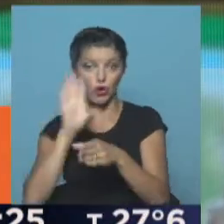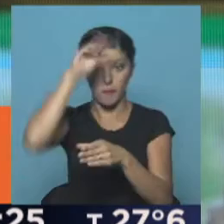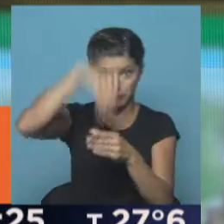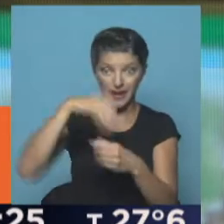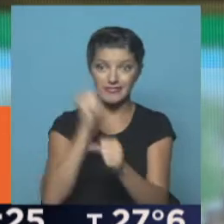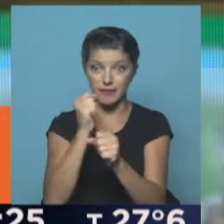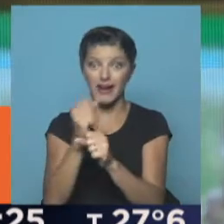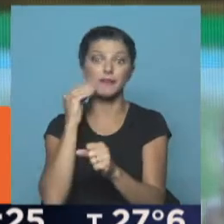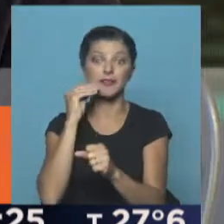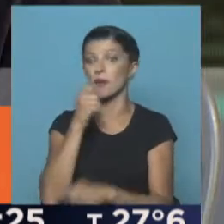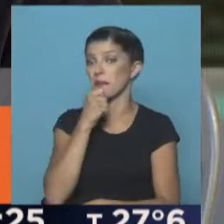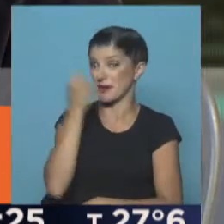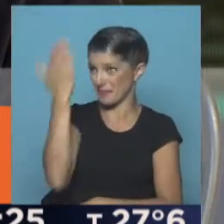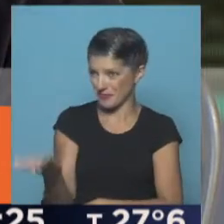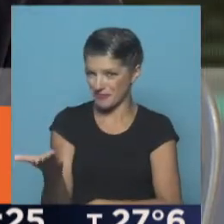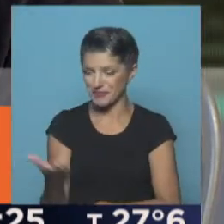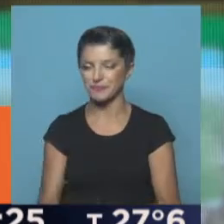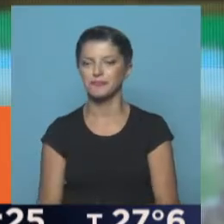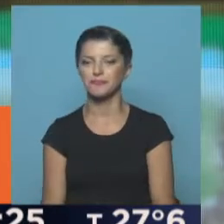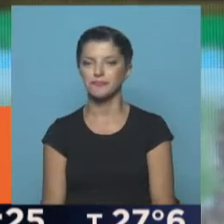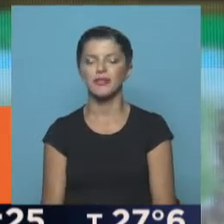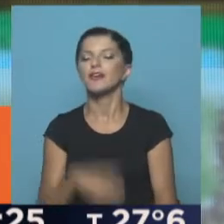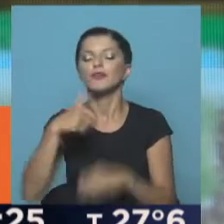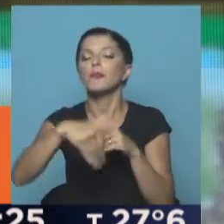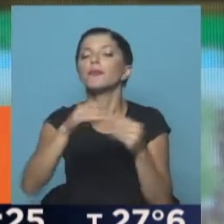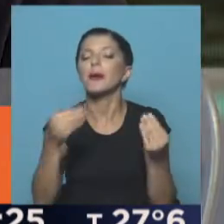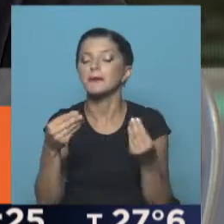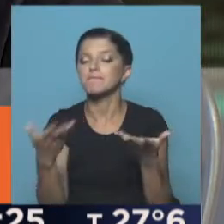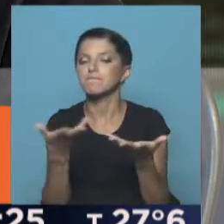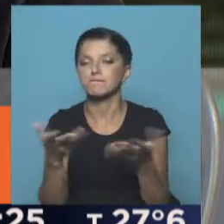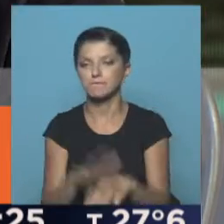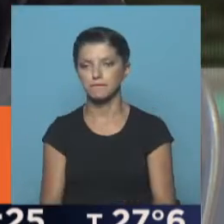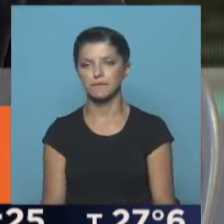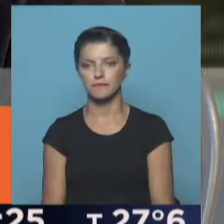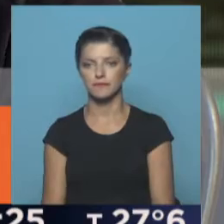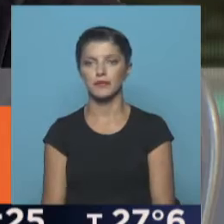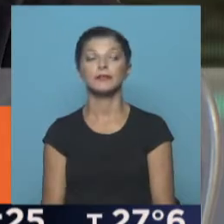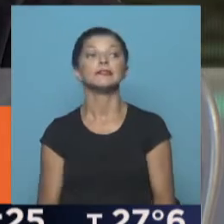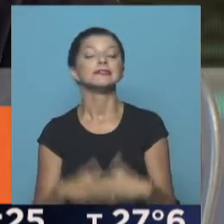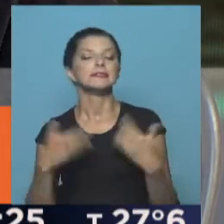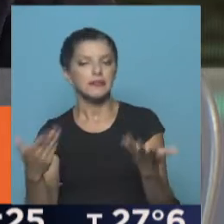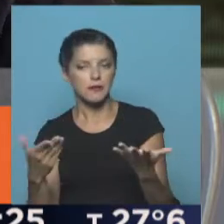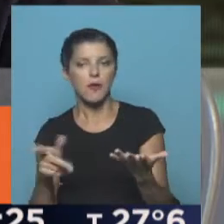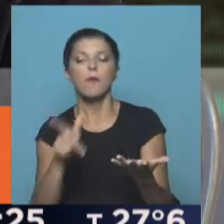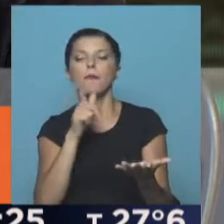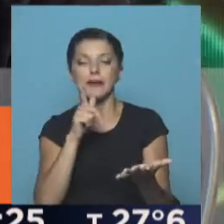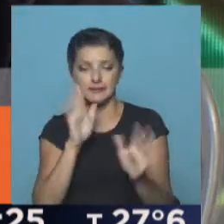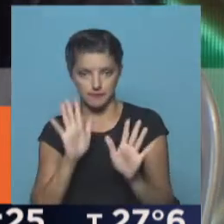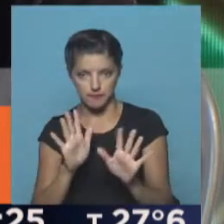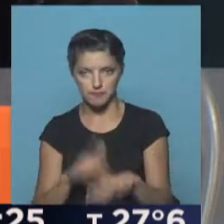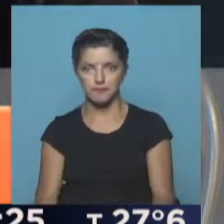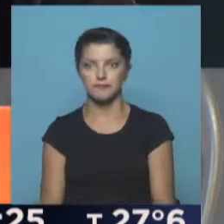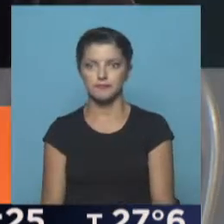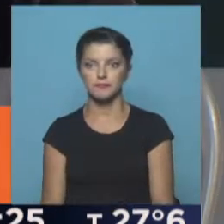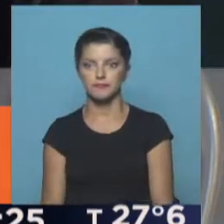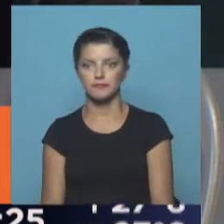Bretaña, que es tu caso, por ejemplo. Es mi caso. Digamos, ¿qué es lo que se espera que pase? Bueno, se supone que la carta de negociación sería que